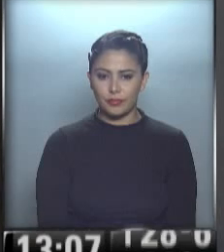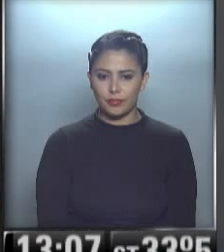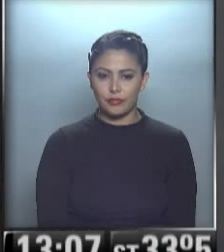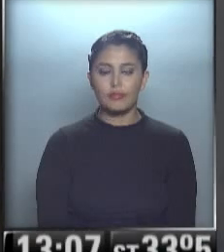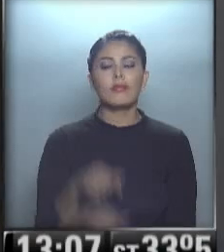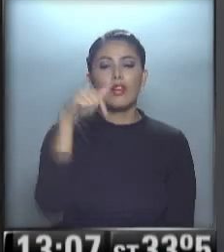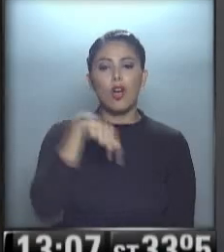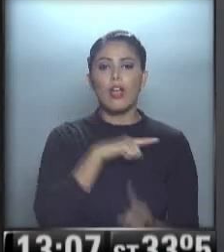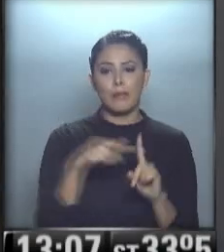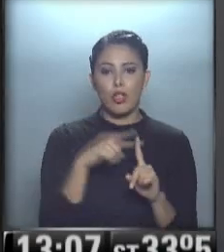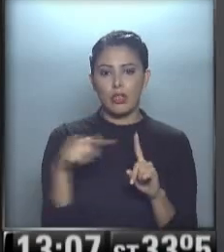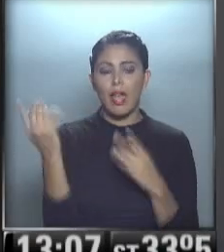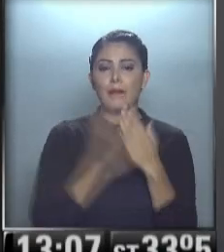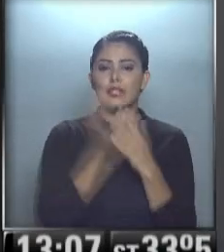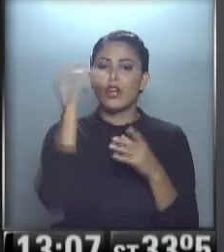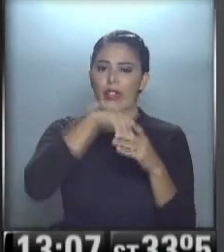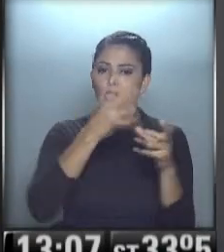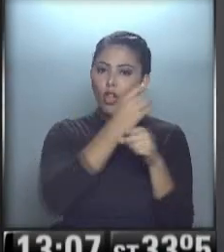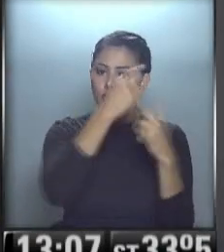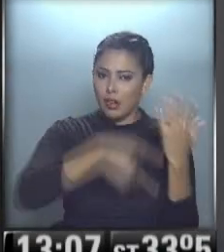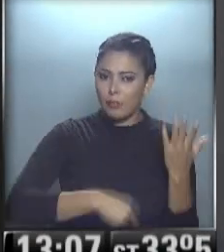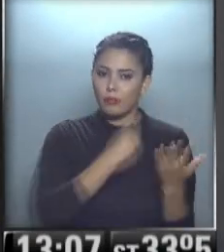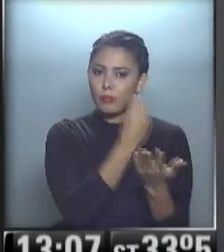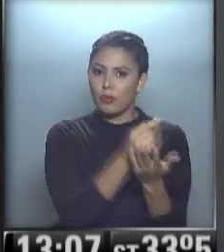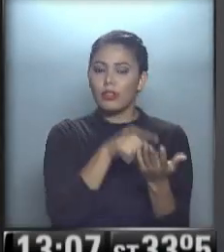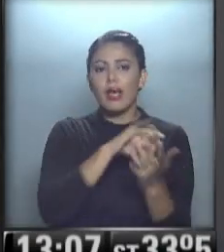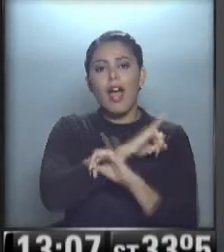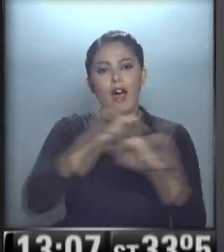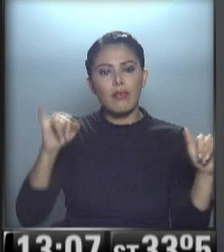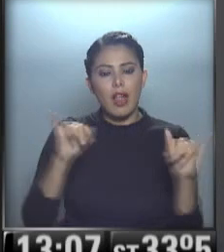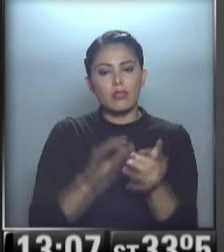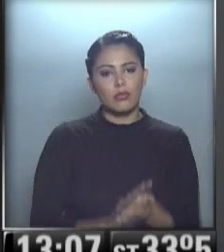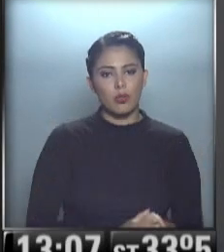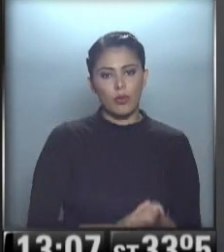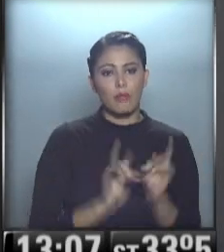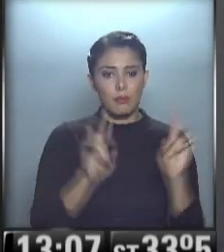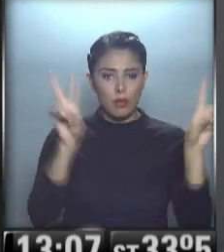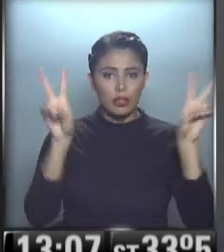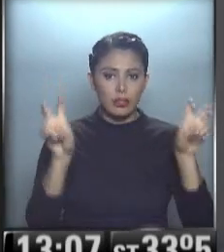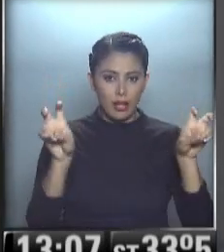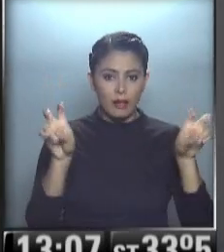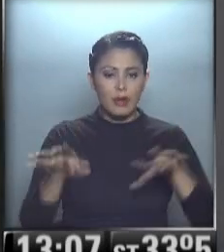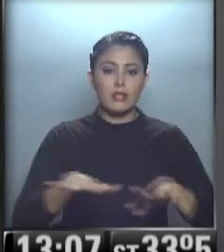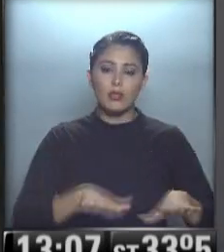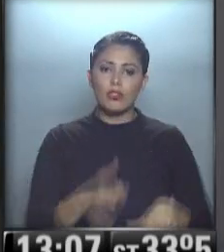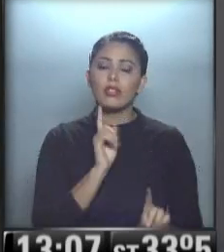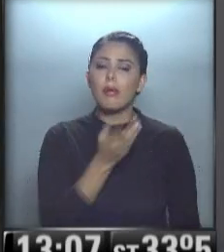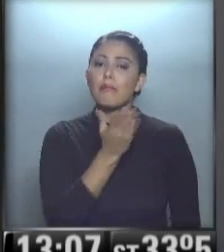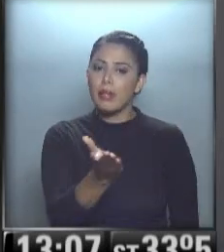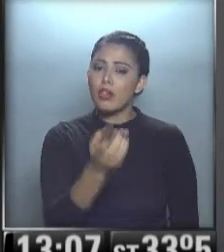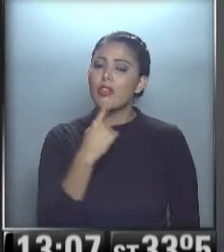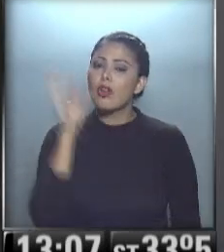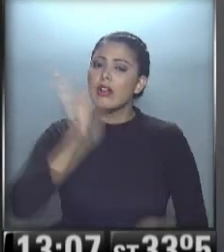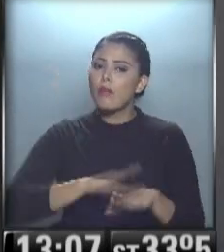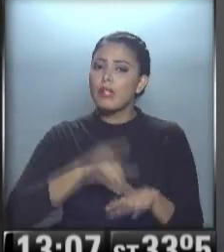y este mediodía el ministro del interior y Transporte Florencio randas se refirió a este tema a este hecho pidió y apeló a la